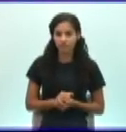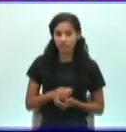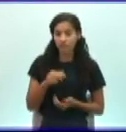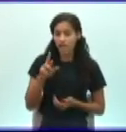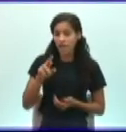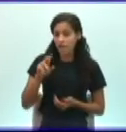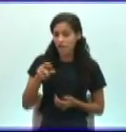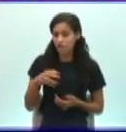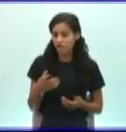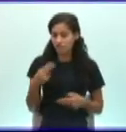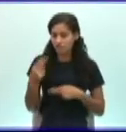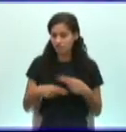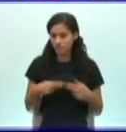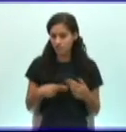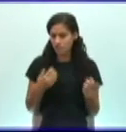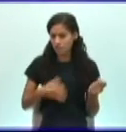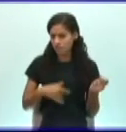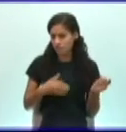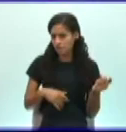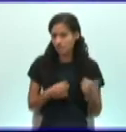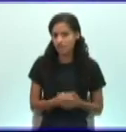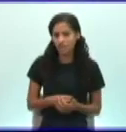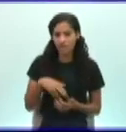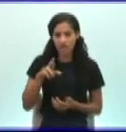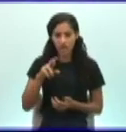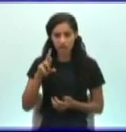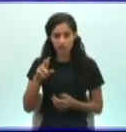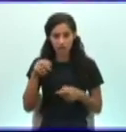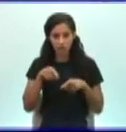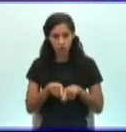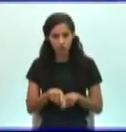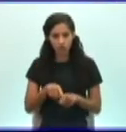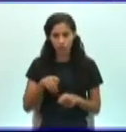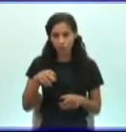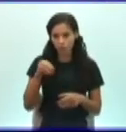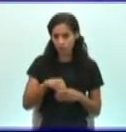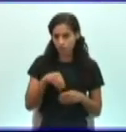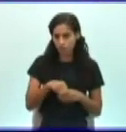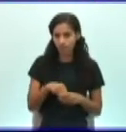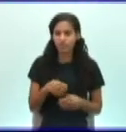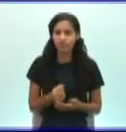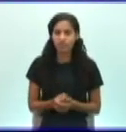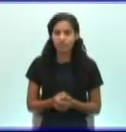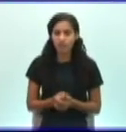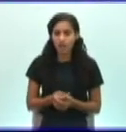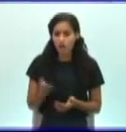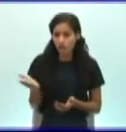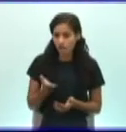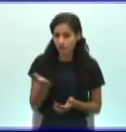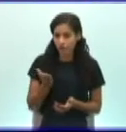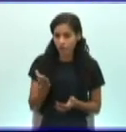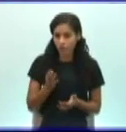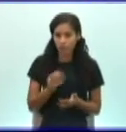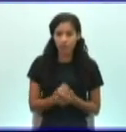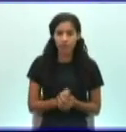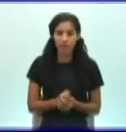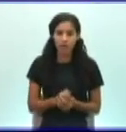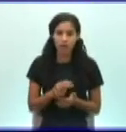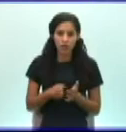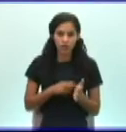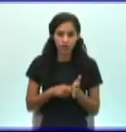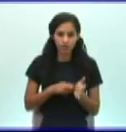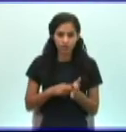R con R guitarra, R con R barril. Corriendo van los carros por